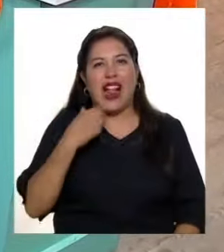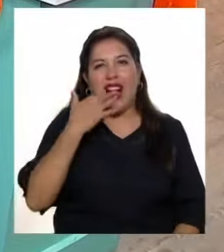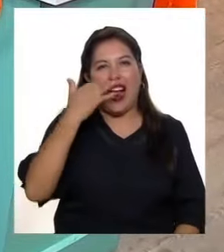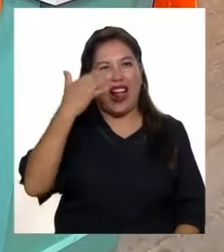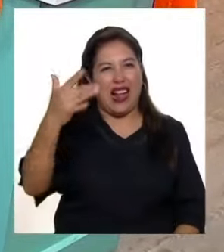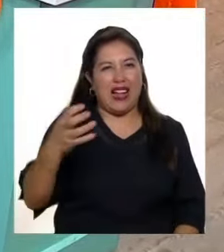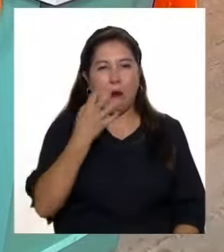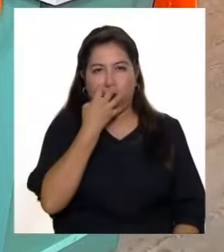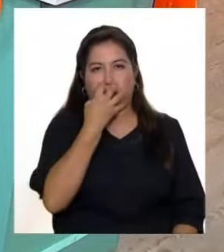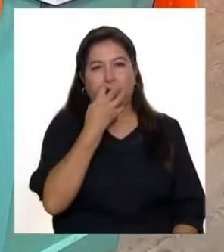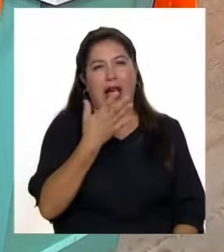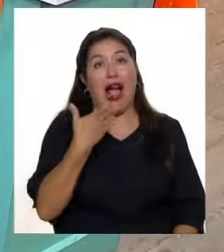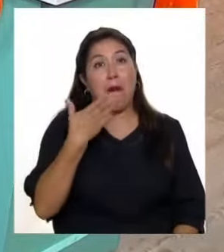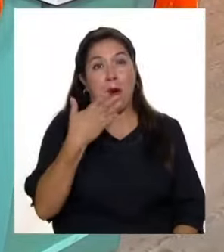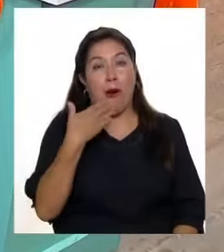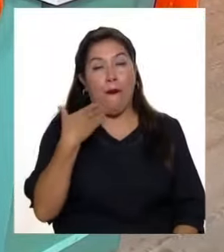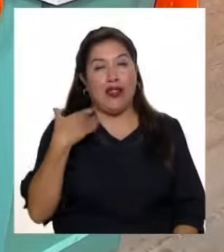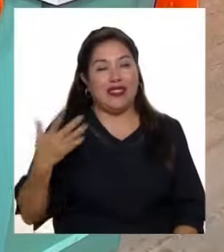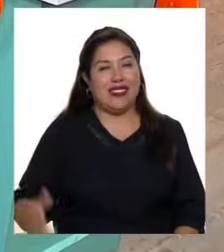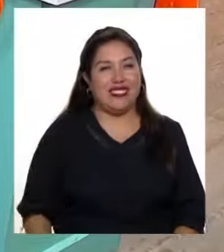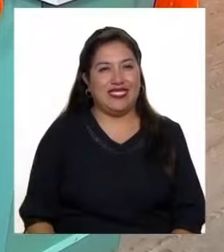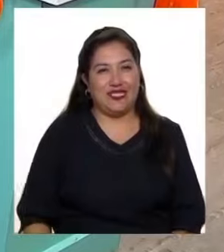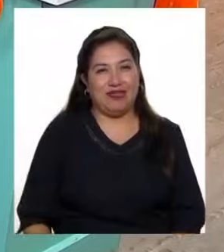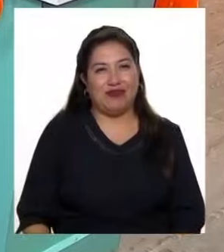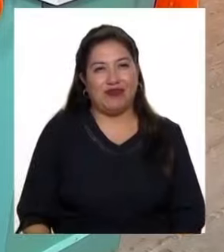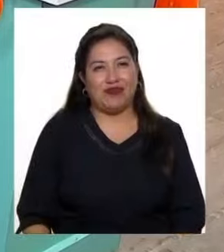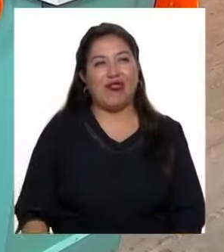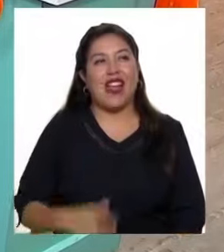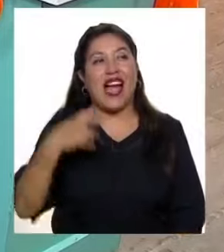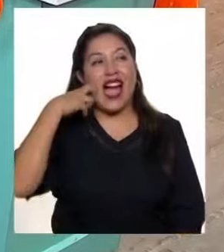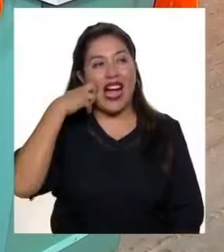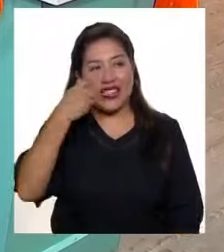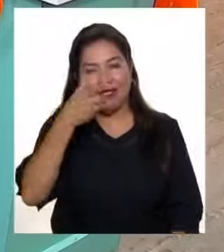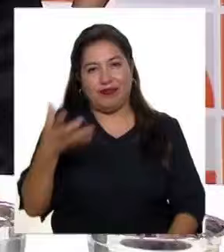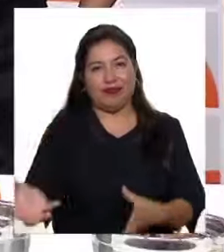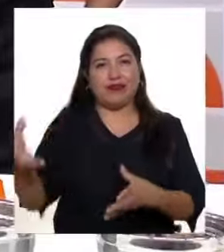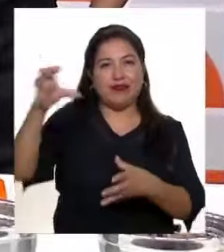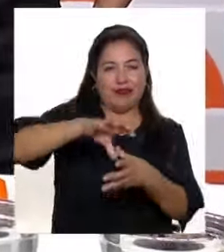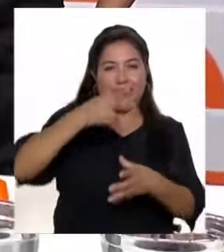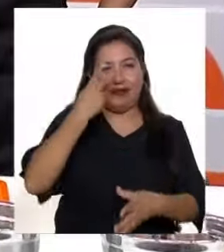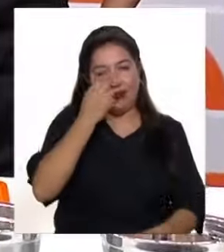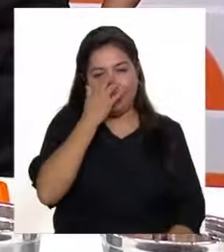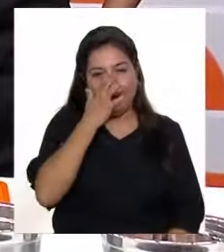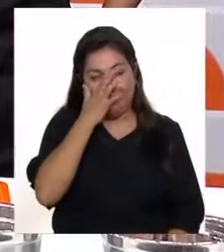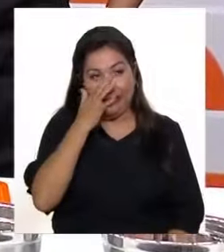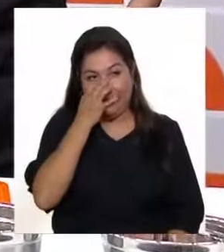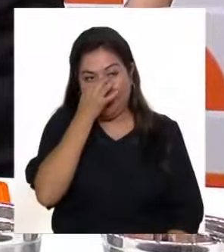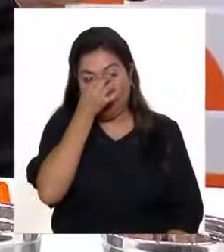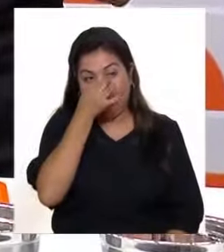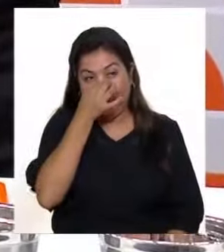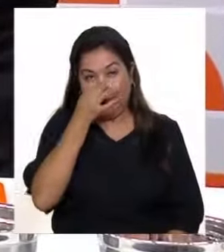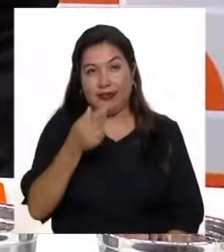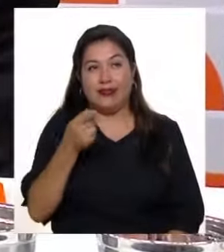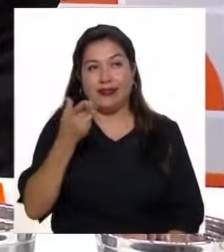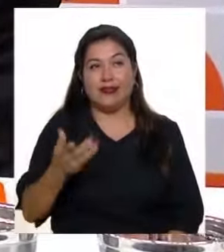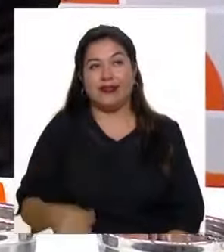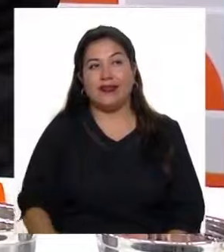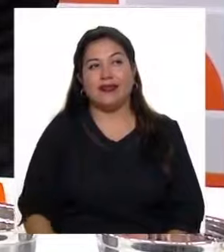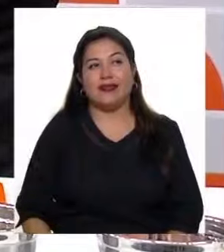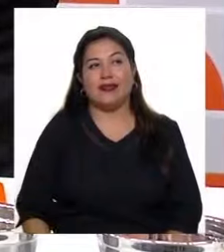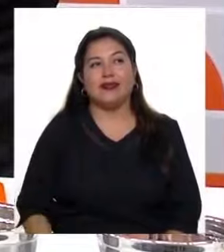tenía hinchada. ¡Es verdad! A ver, Pisu. Regresa la carne. La carne, ok. Regresa la carne. Ajá. Es que tenías que tenerla ya sancochadita,